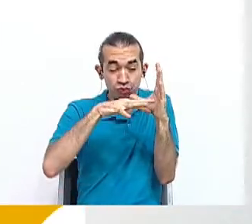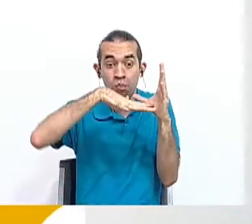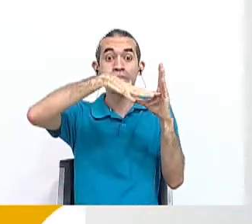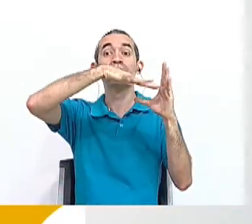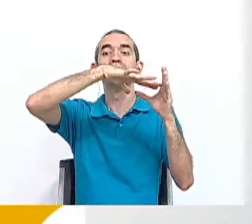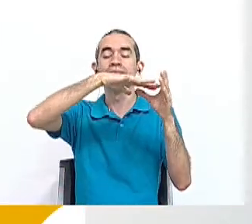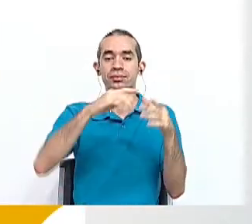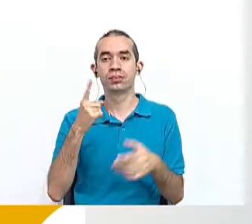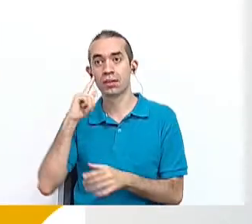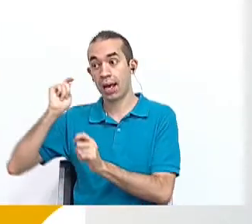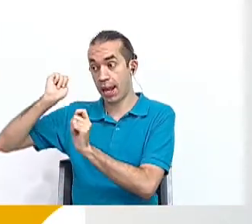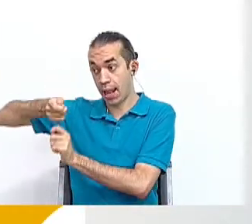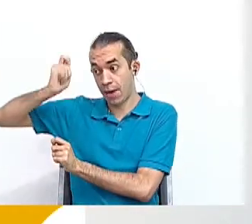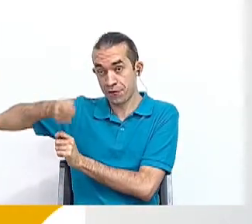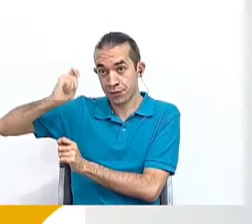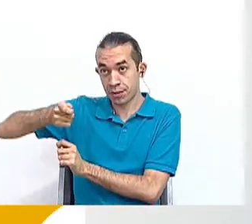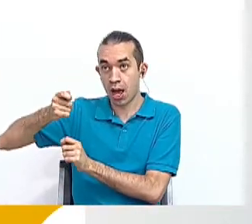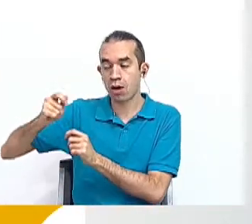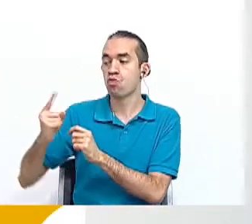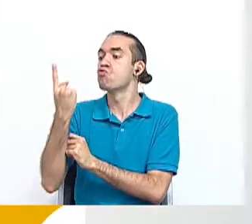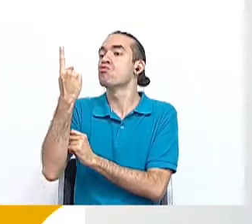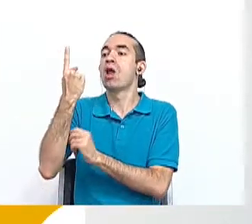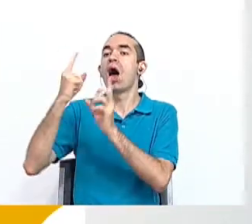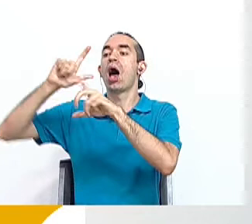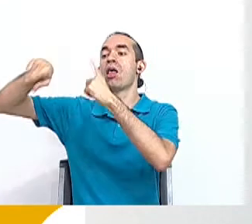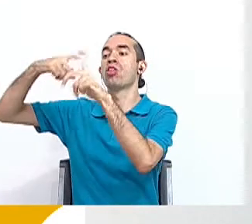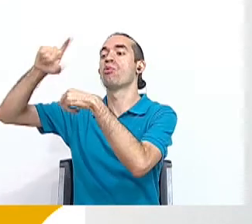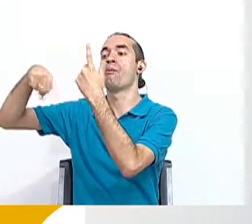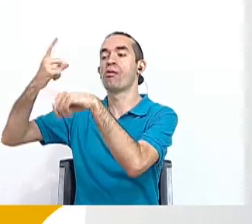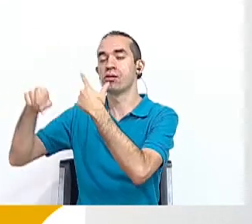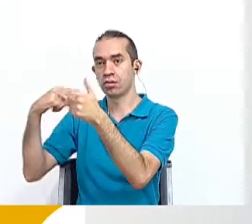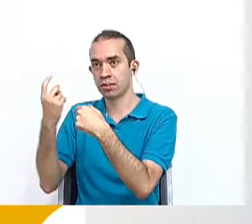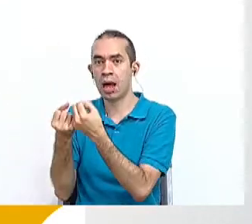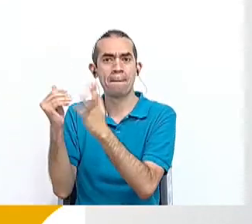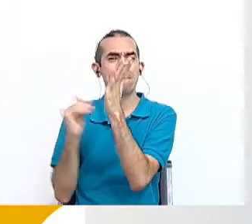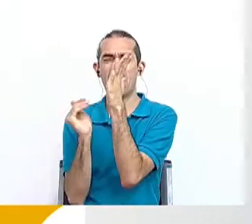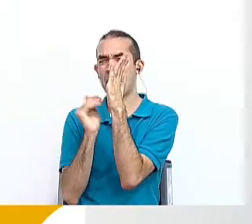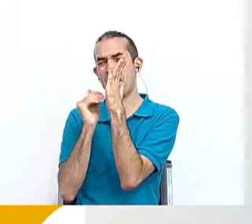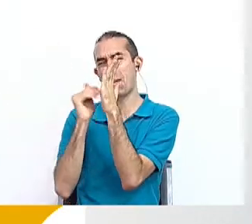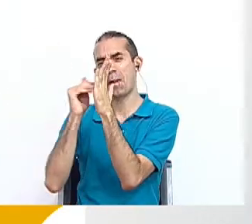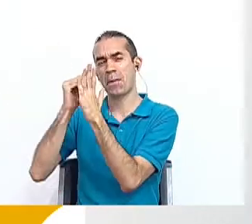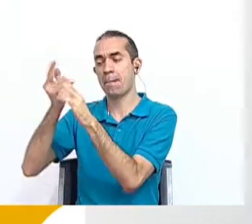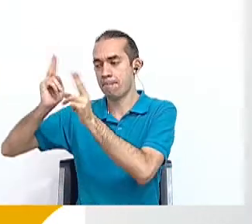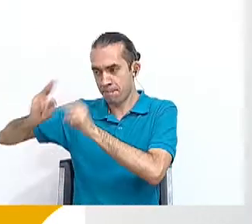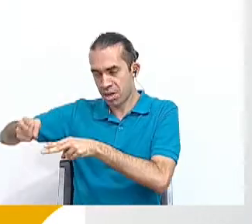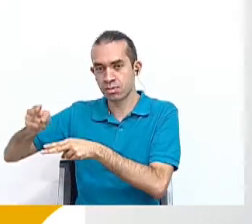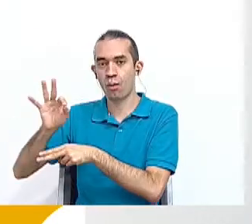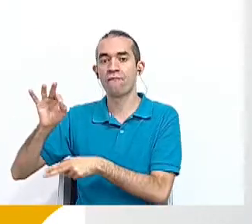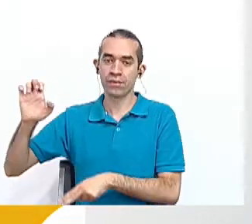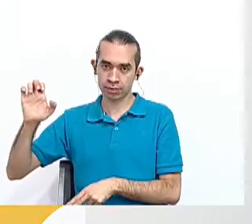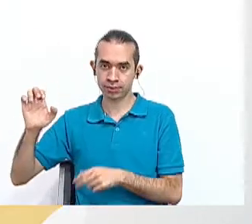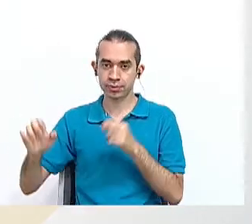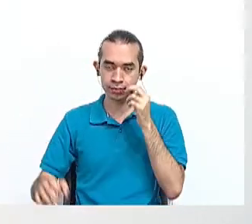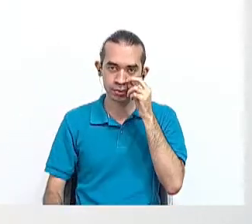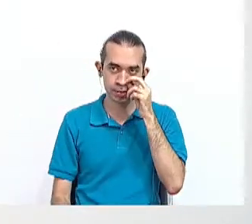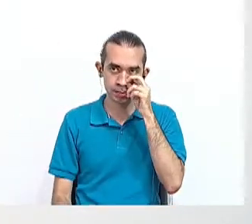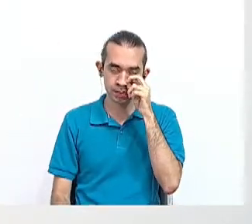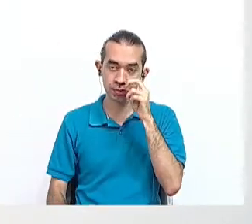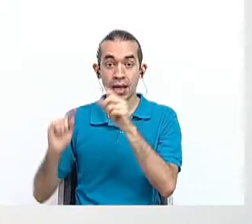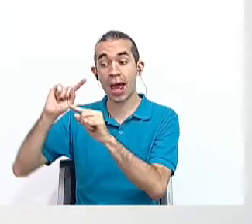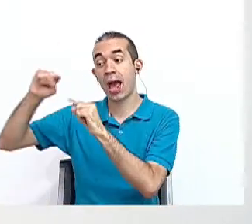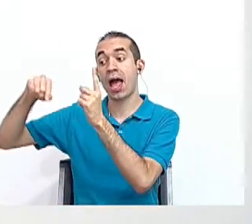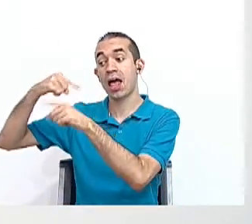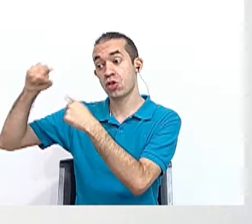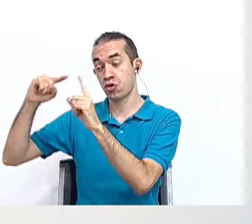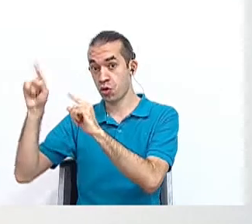del clavo llegamos hasta un átomo. El clavo está formado por millones de átomos de un mismo elemento, el hierro. El átomo es